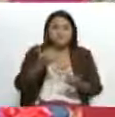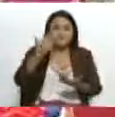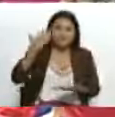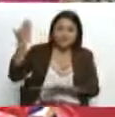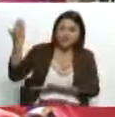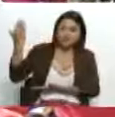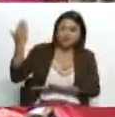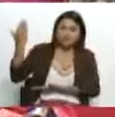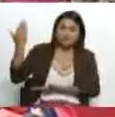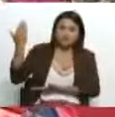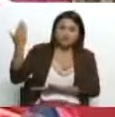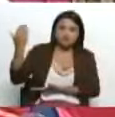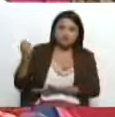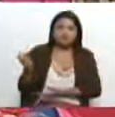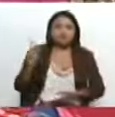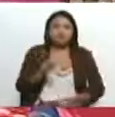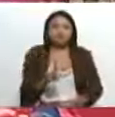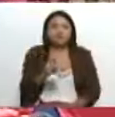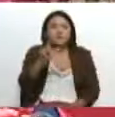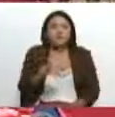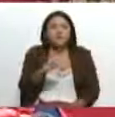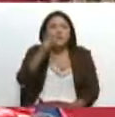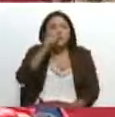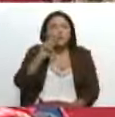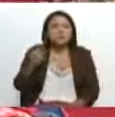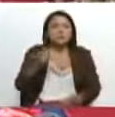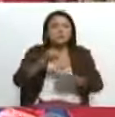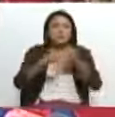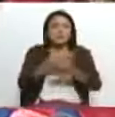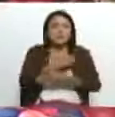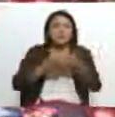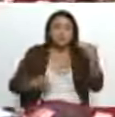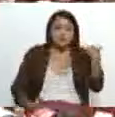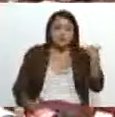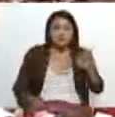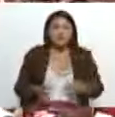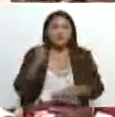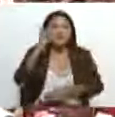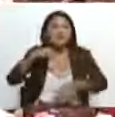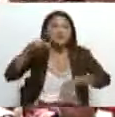las palabras de nuestro compatriota primer vicepresidente